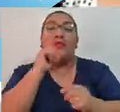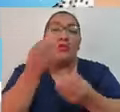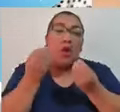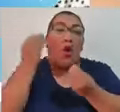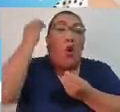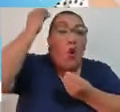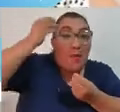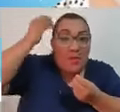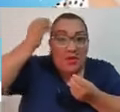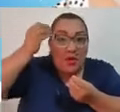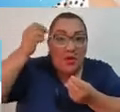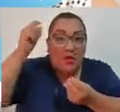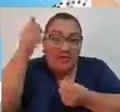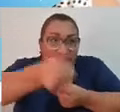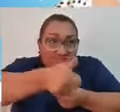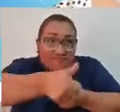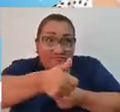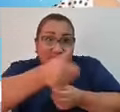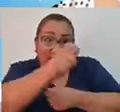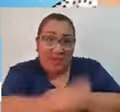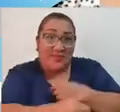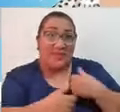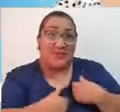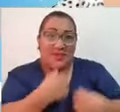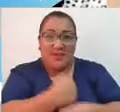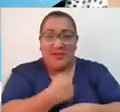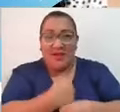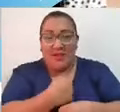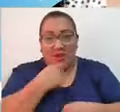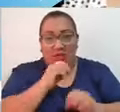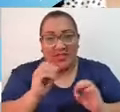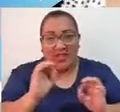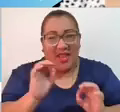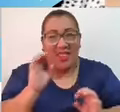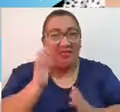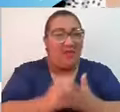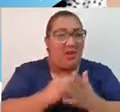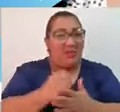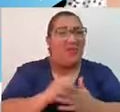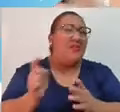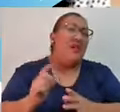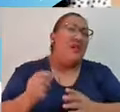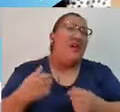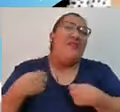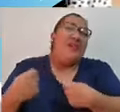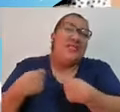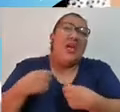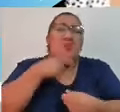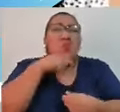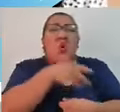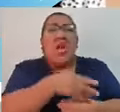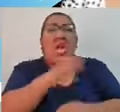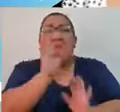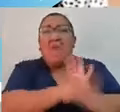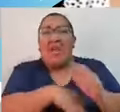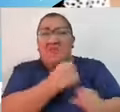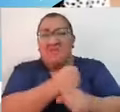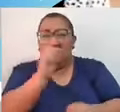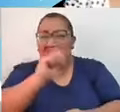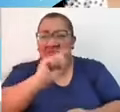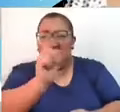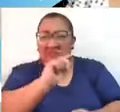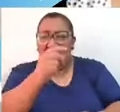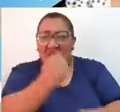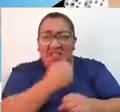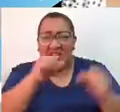algunas opiniones de la propia trabajadora por solo hecho de considerarse que es una mujer y tiene menos capacidad dentro